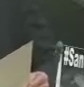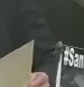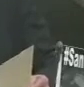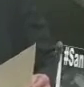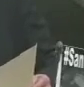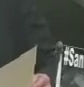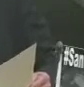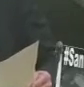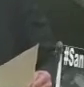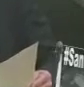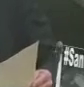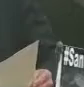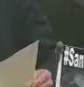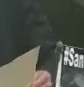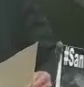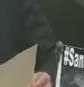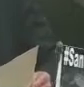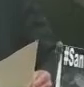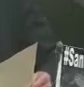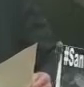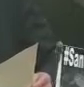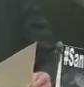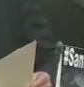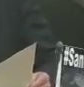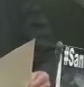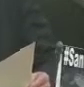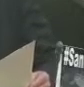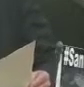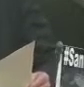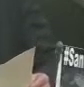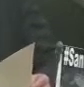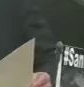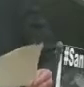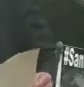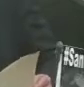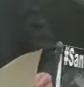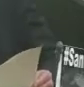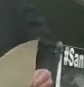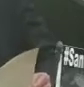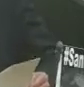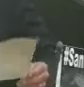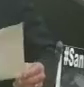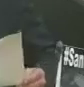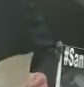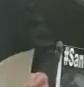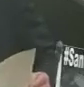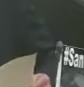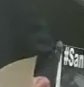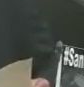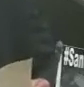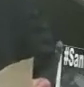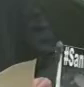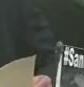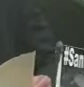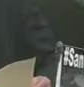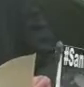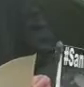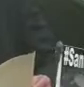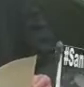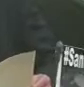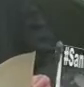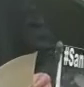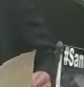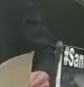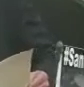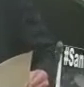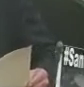Juan Manuel Santos conduce a este país en una negociación irregular con los narcoterroristas de la FARC. En esa